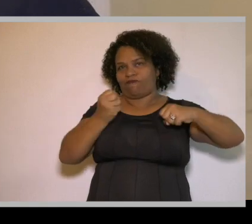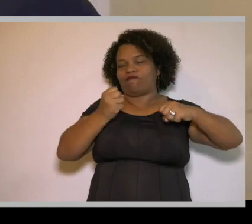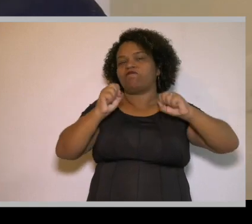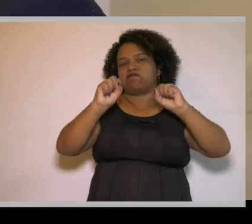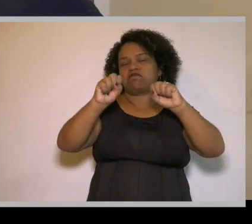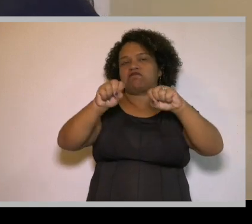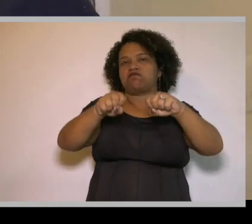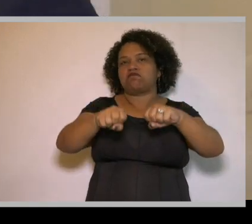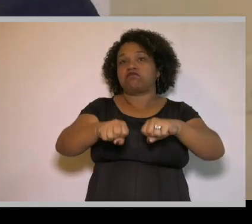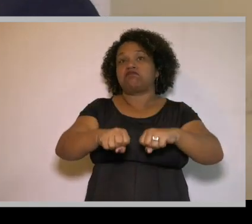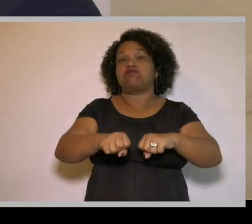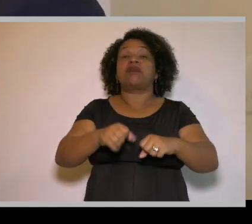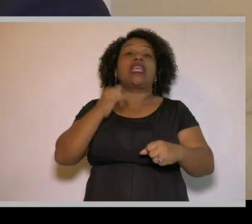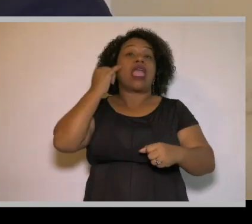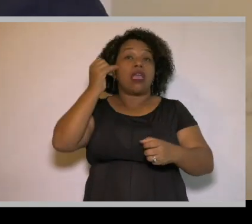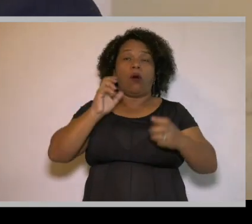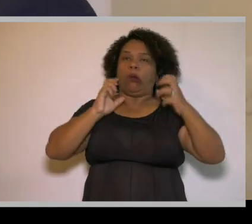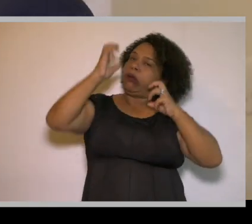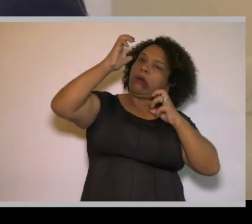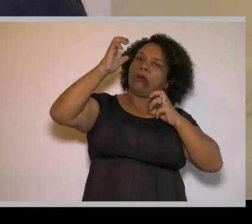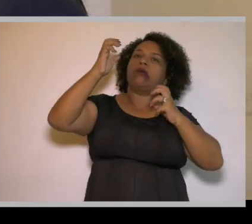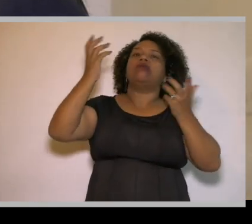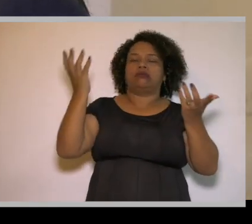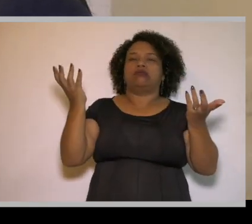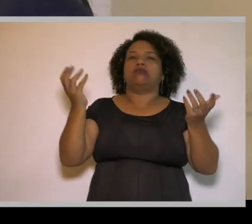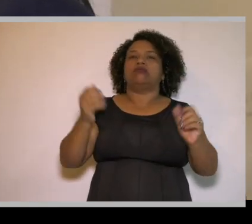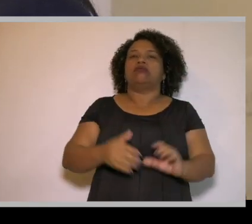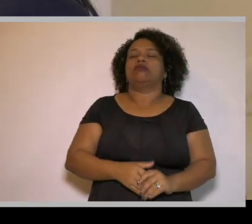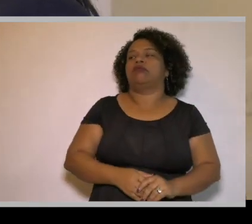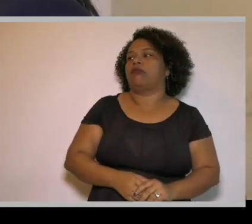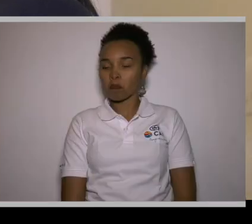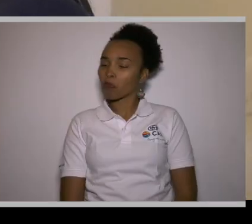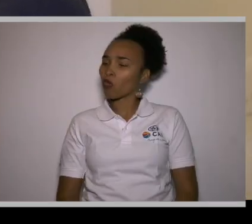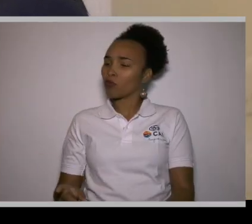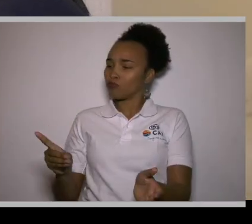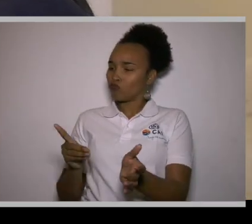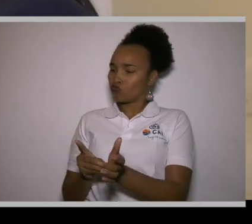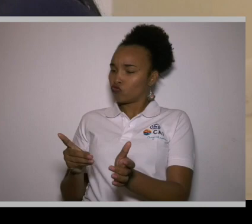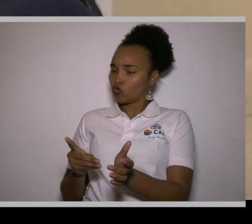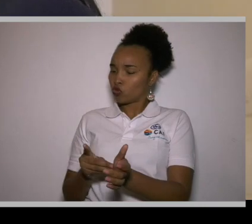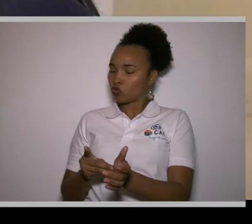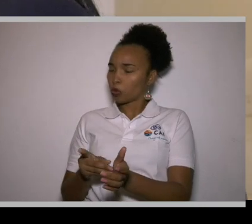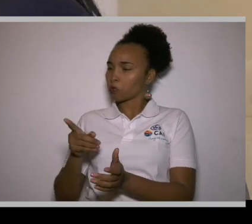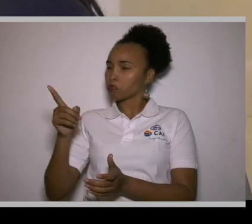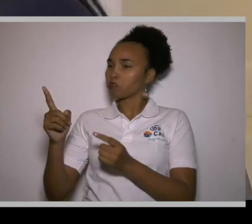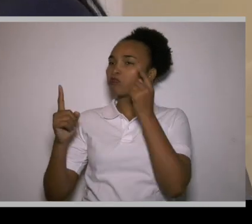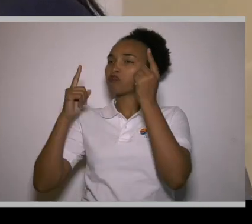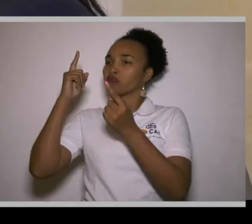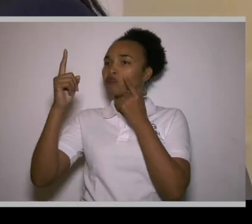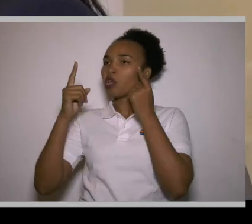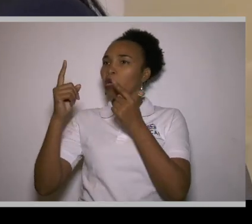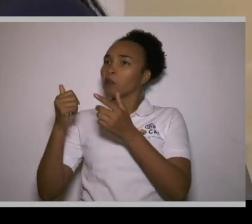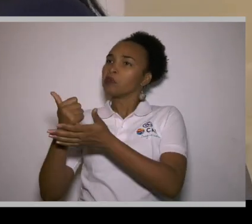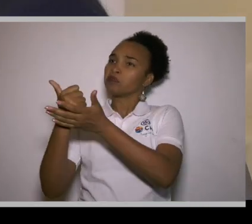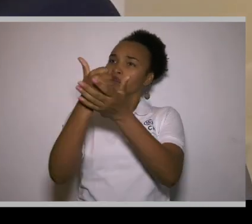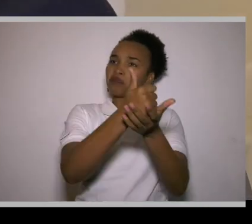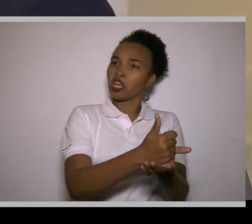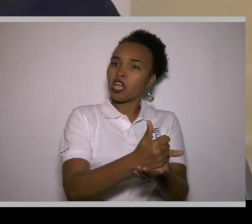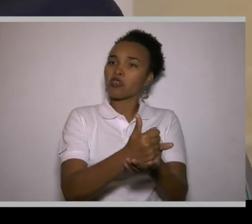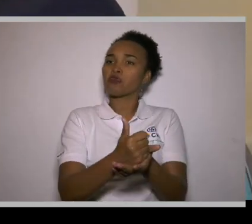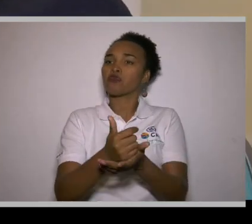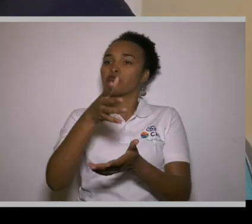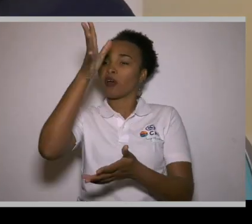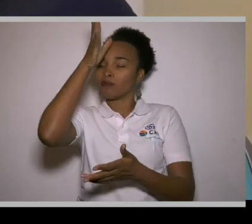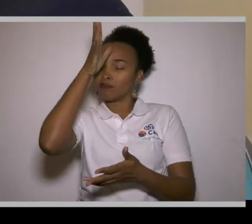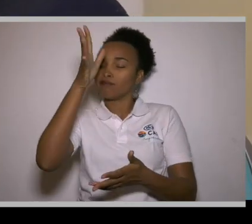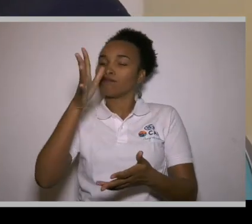¿qué información para los padres ya cuando estos niños tienen pues estas férulas o este tipo de tratamiento colocado? Que a veces un